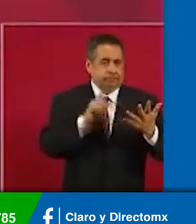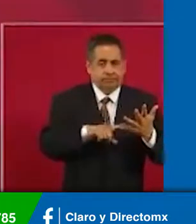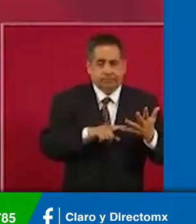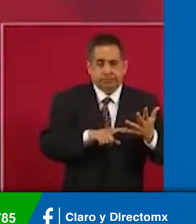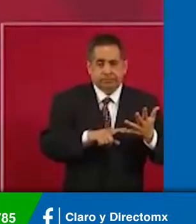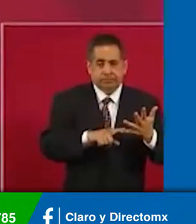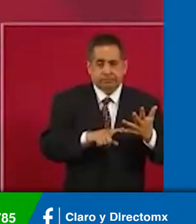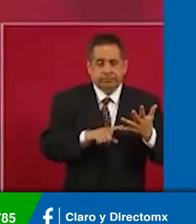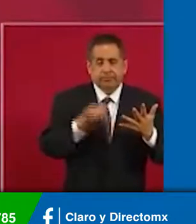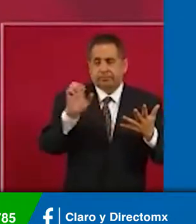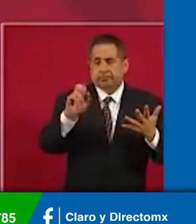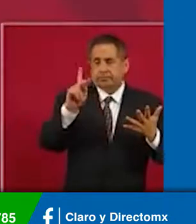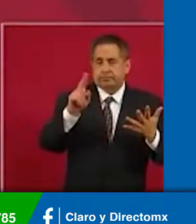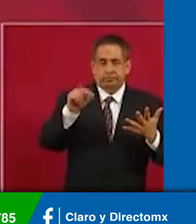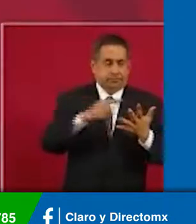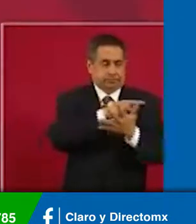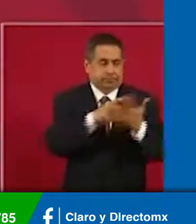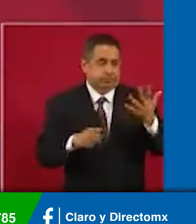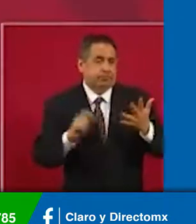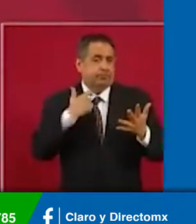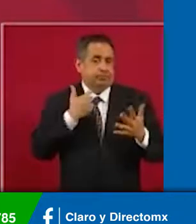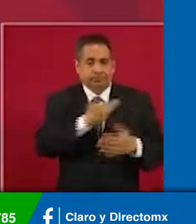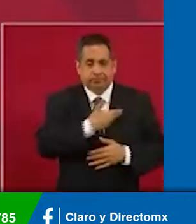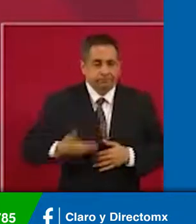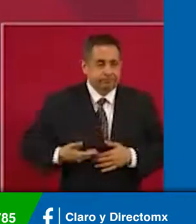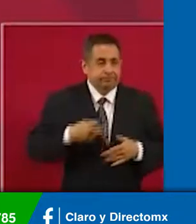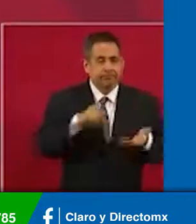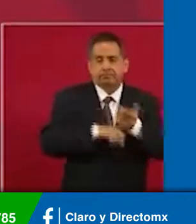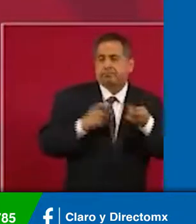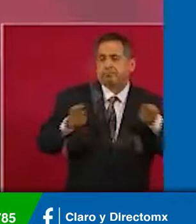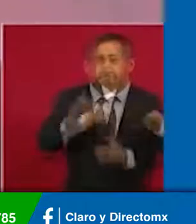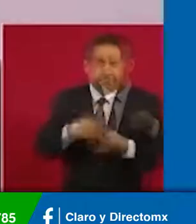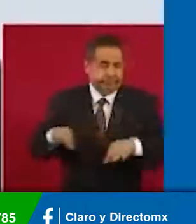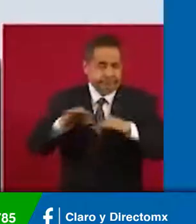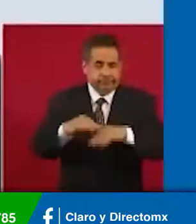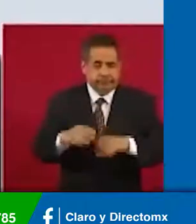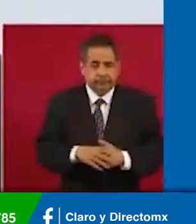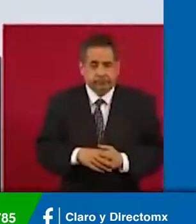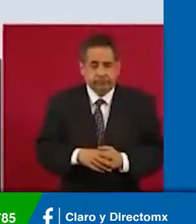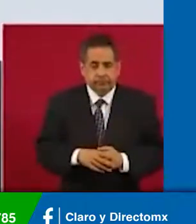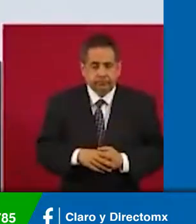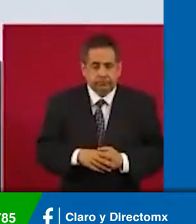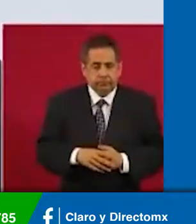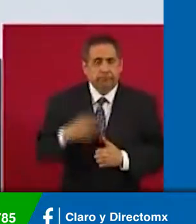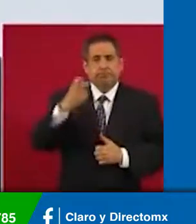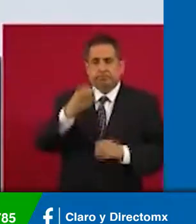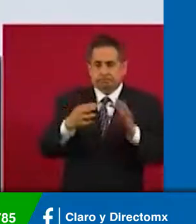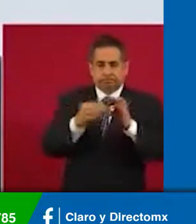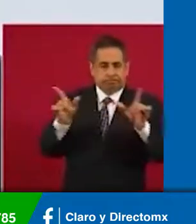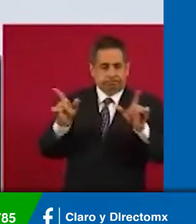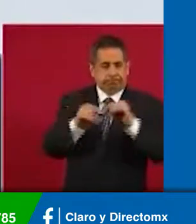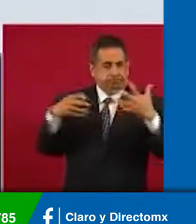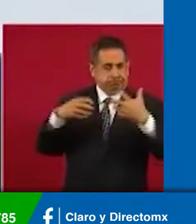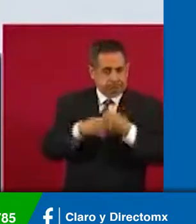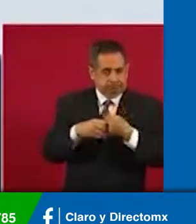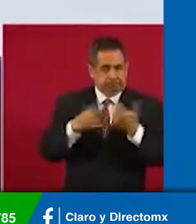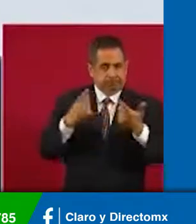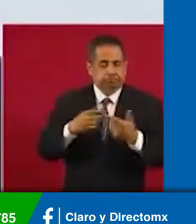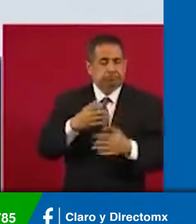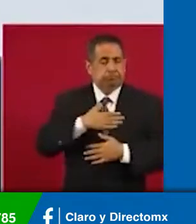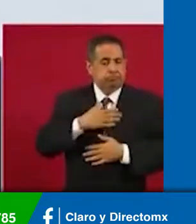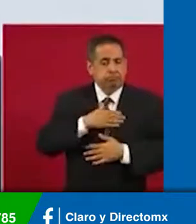y Enrique Peña Nieto en el ejercicio del cargo, en consecuencia y en